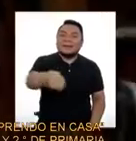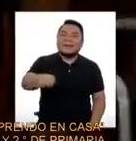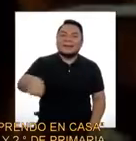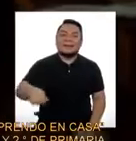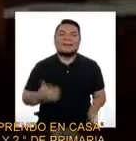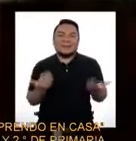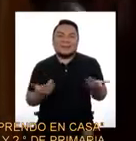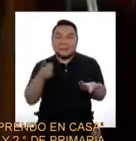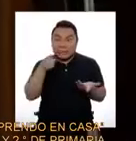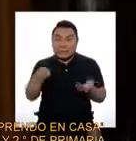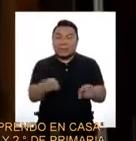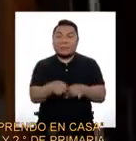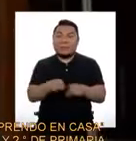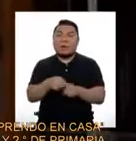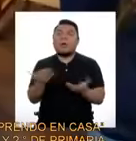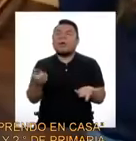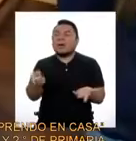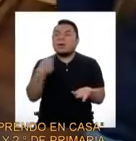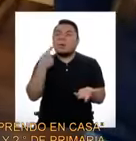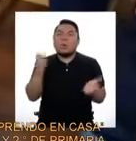Y este es un metalofón.